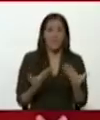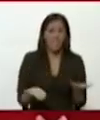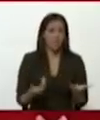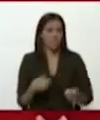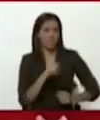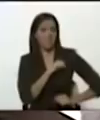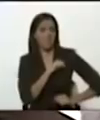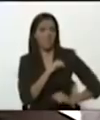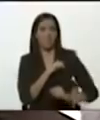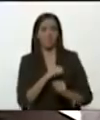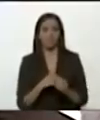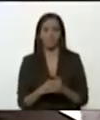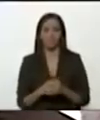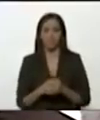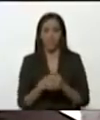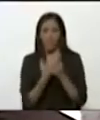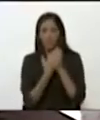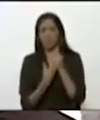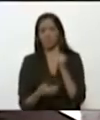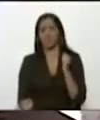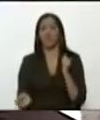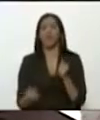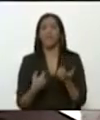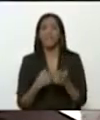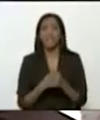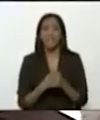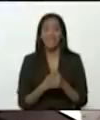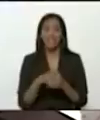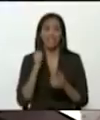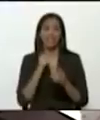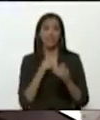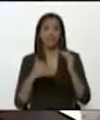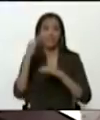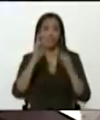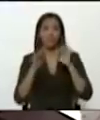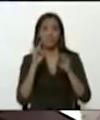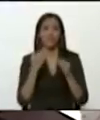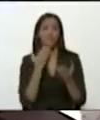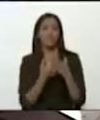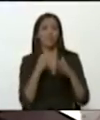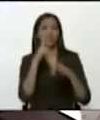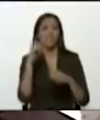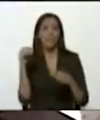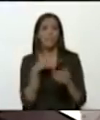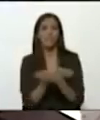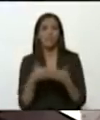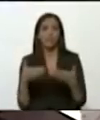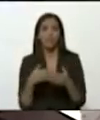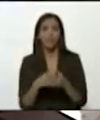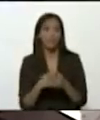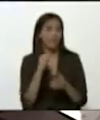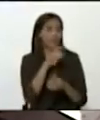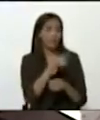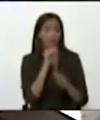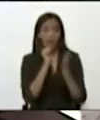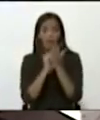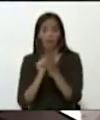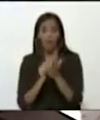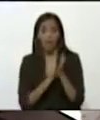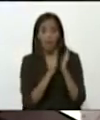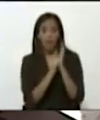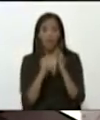rajaron. Que Michael Moreno pidió 100 millones. Ellos estaban tocando a todo el mundo,